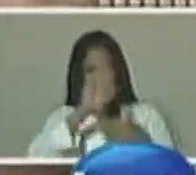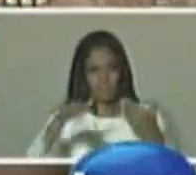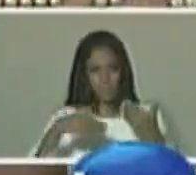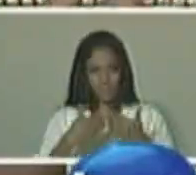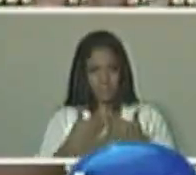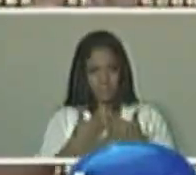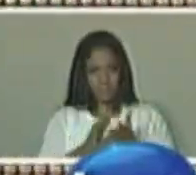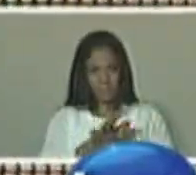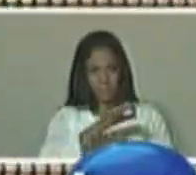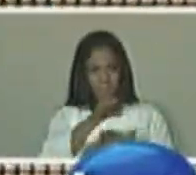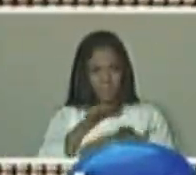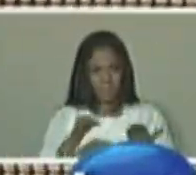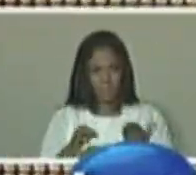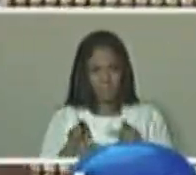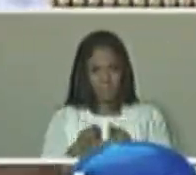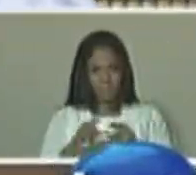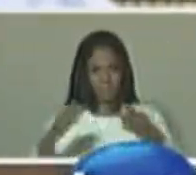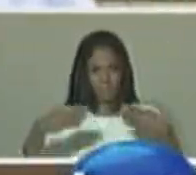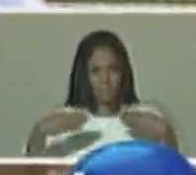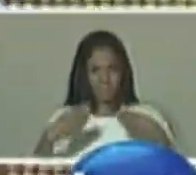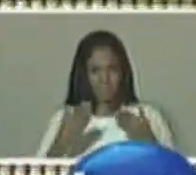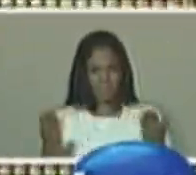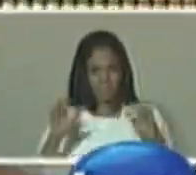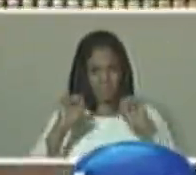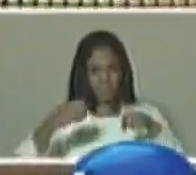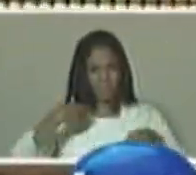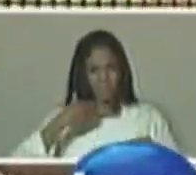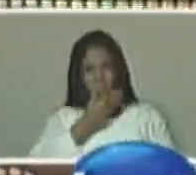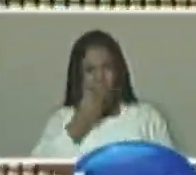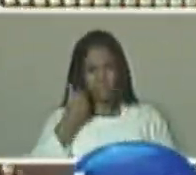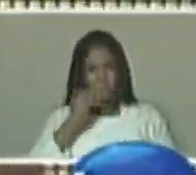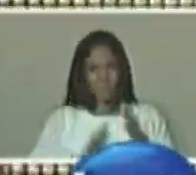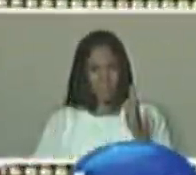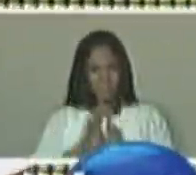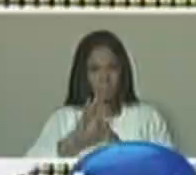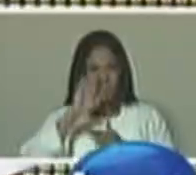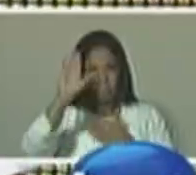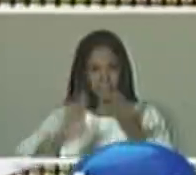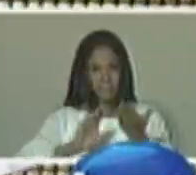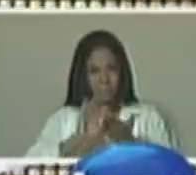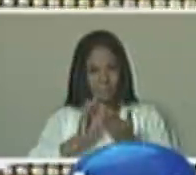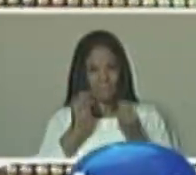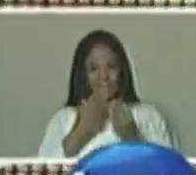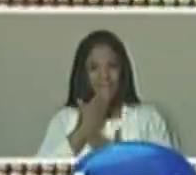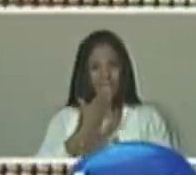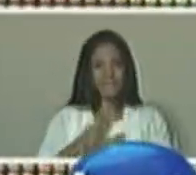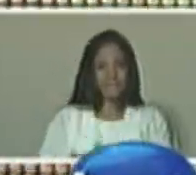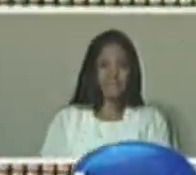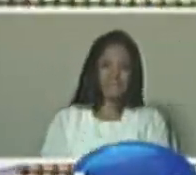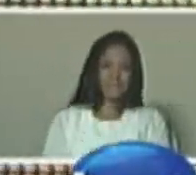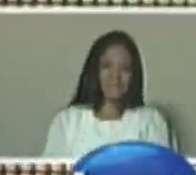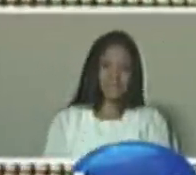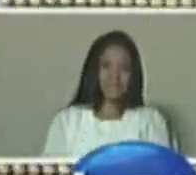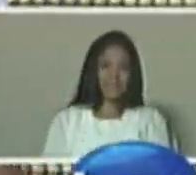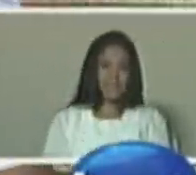las provincias, y que así Panamá pueda tener un gran desarrollo integral. Muchas gracias.